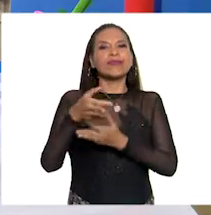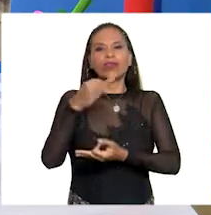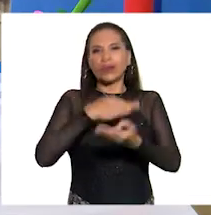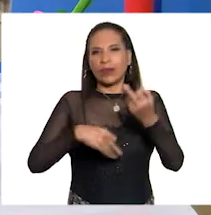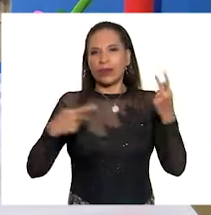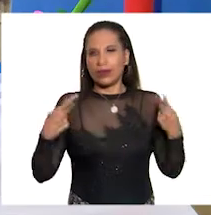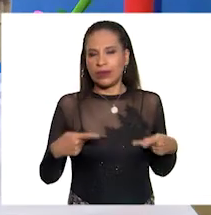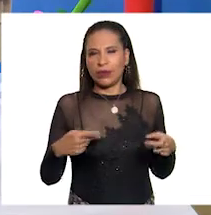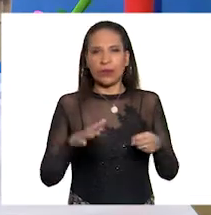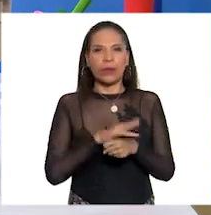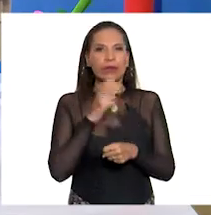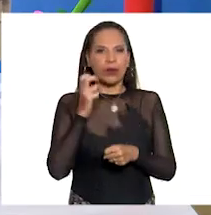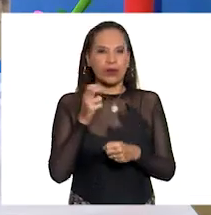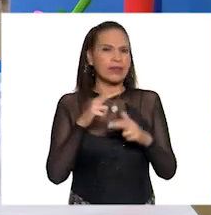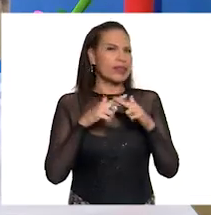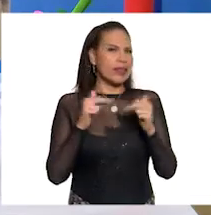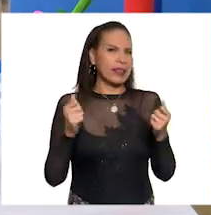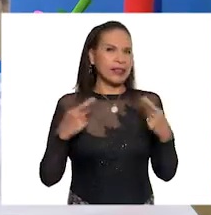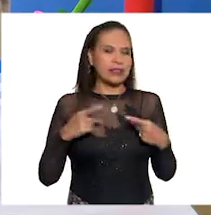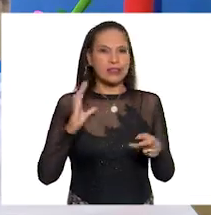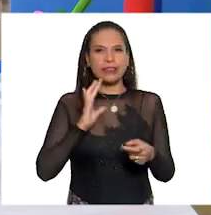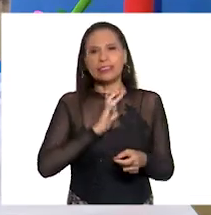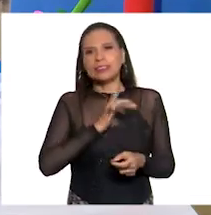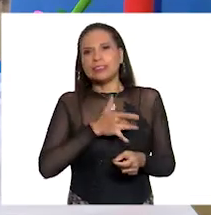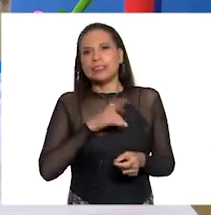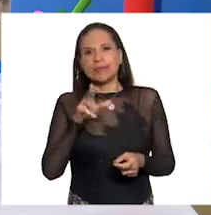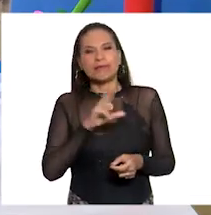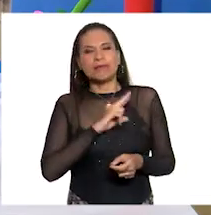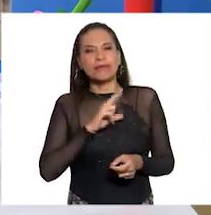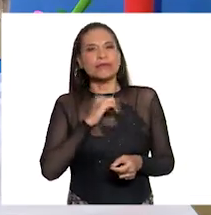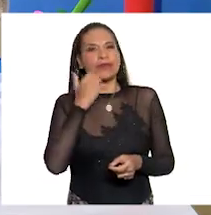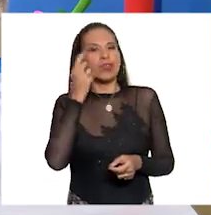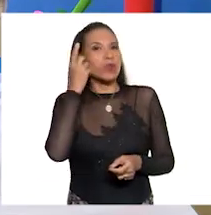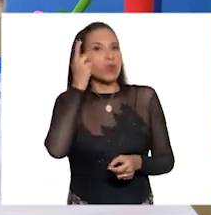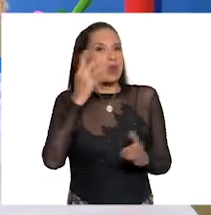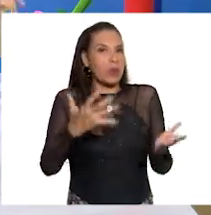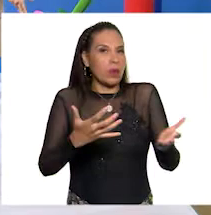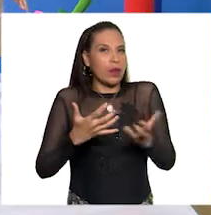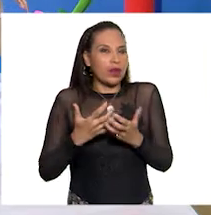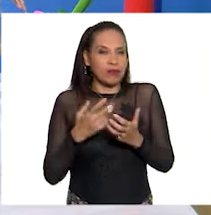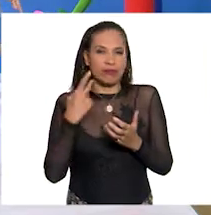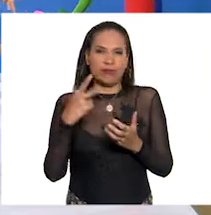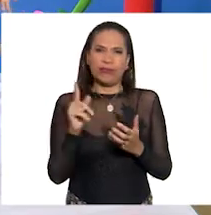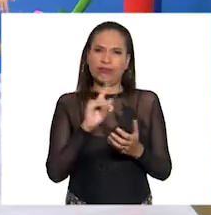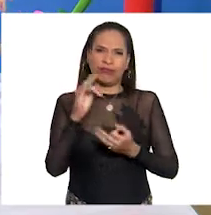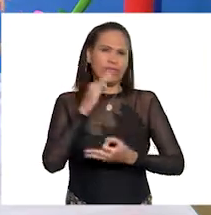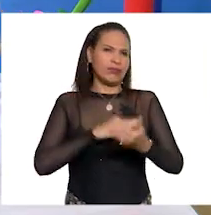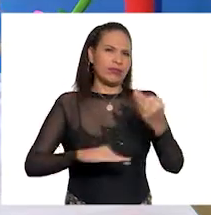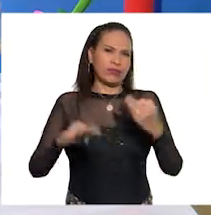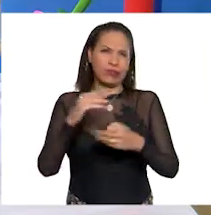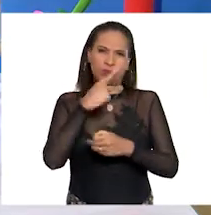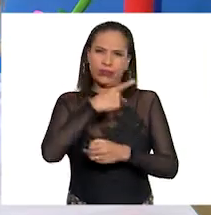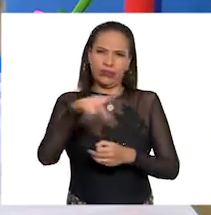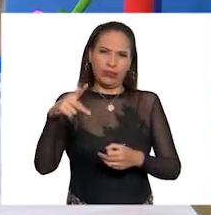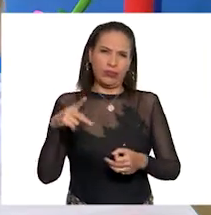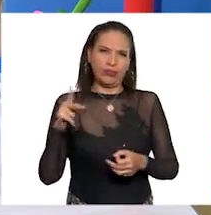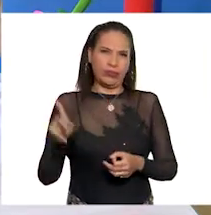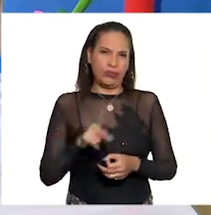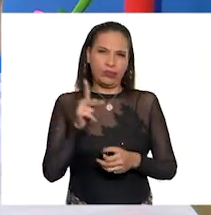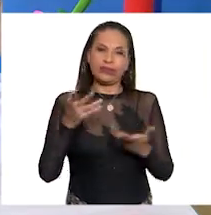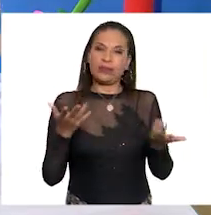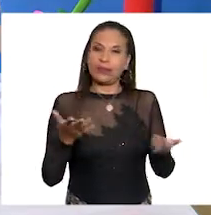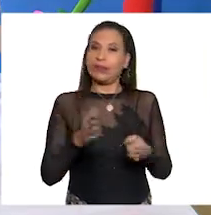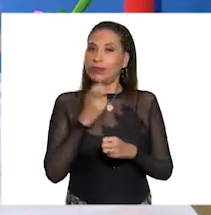público, de tal forma que ningún coleccionista privado podría adueñarse de algo que le pertenecía a todos. Tiene